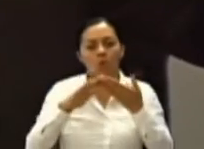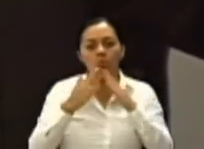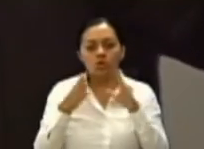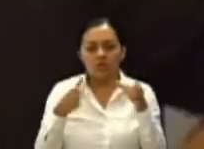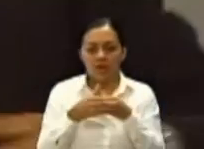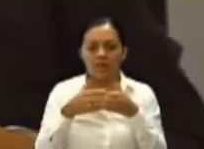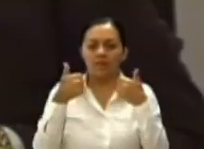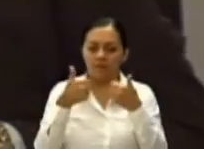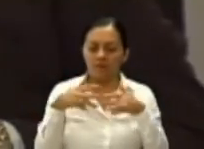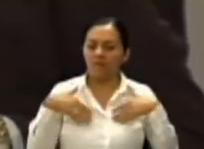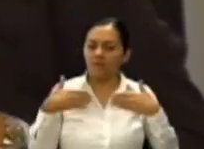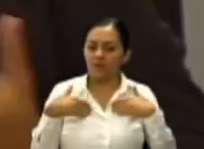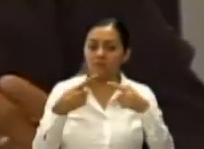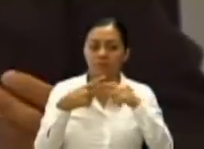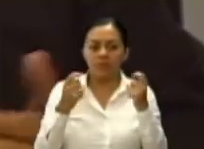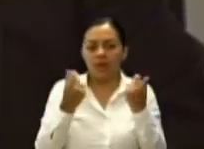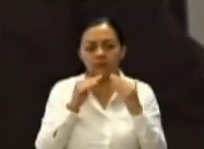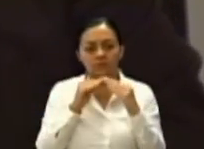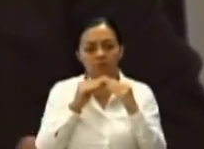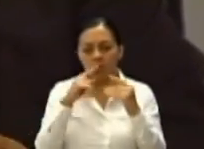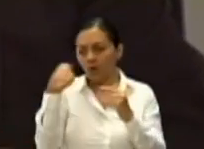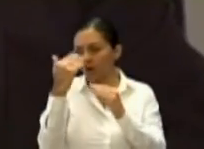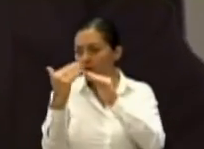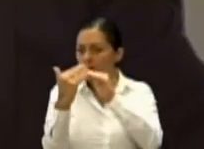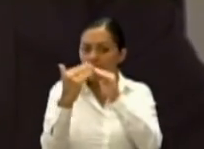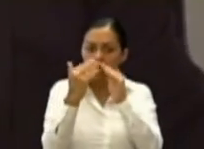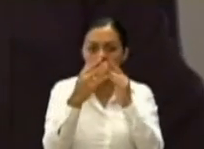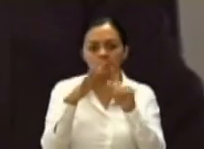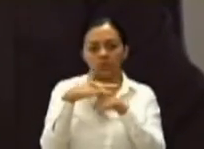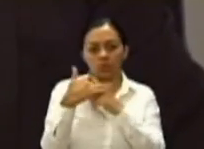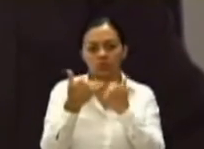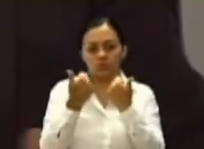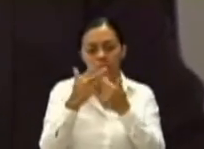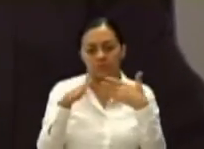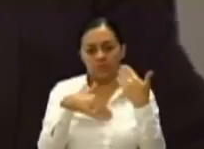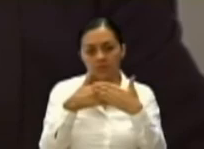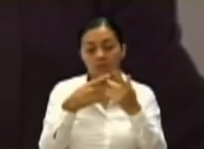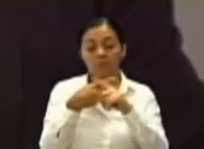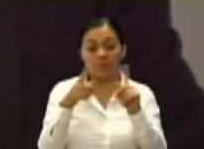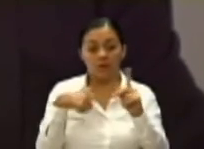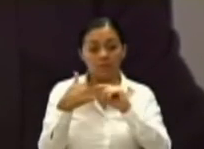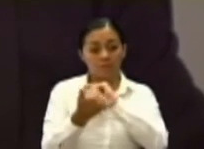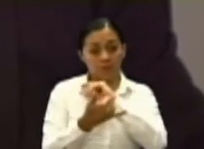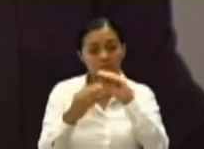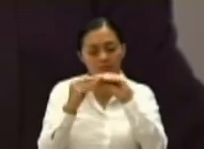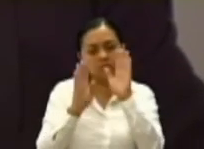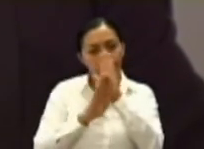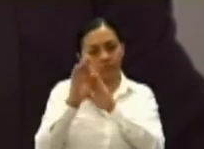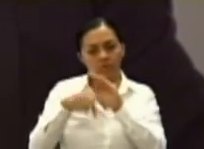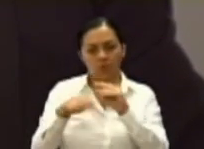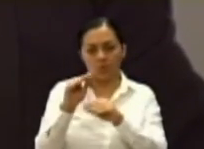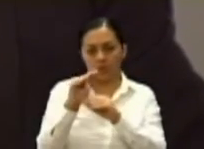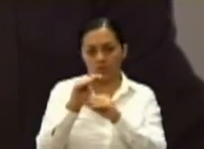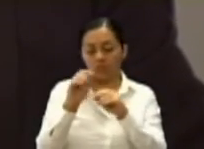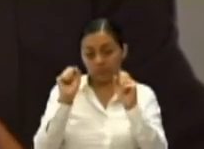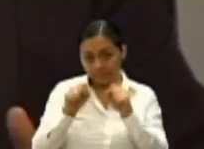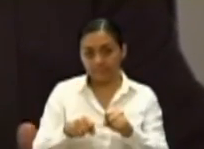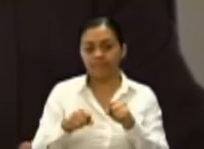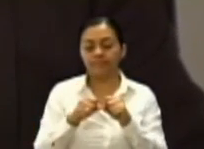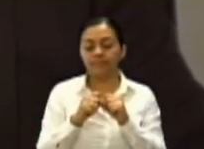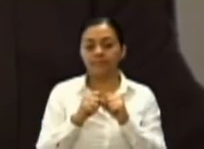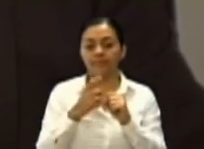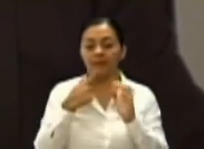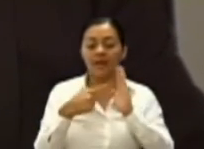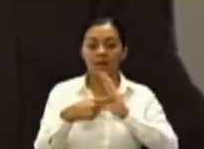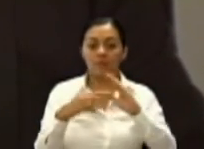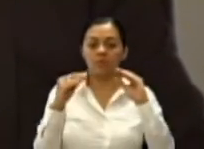comunidad debe ver similares realidades circunstancias es el país que queremos construir y es muy importante ejemplo